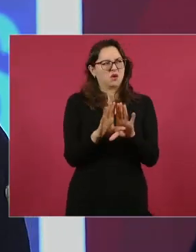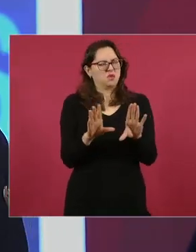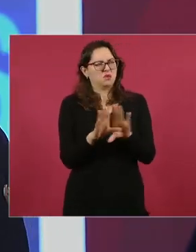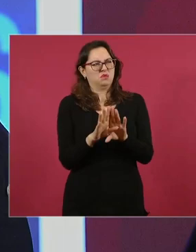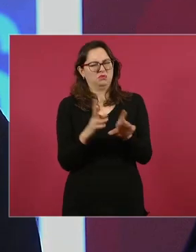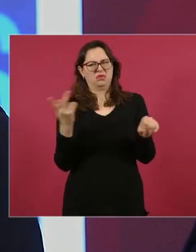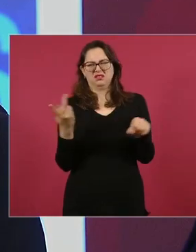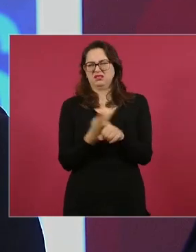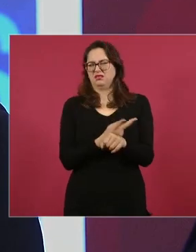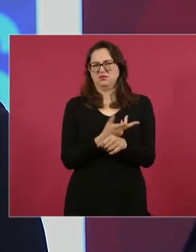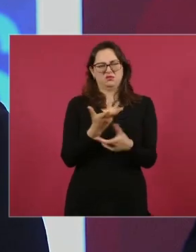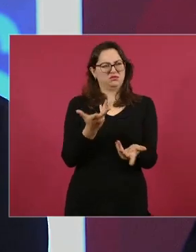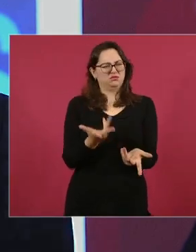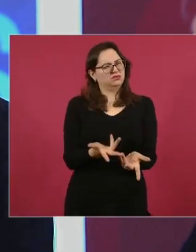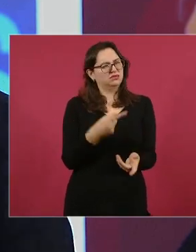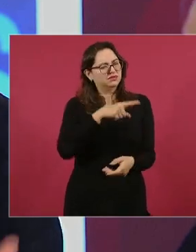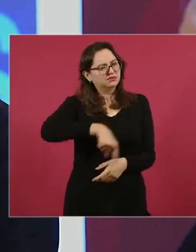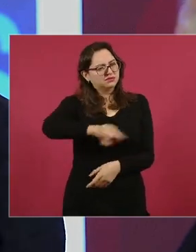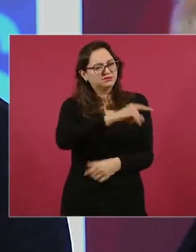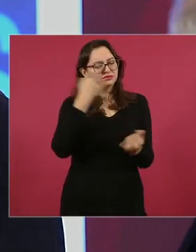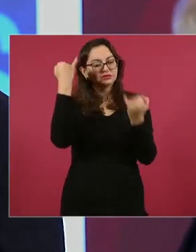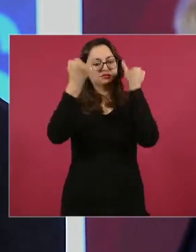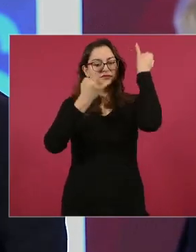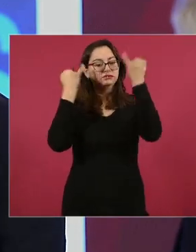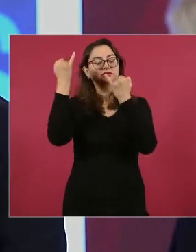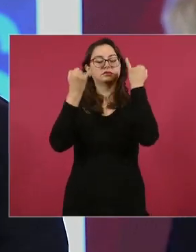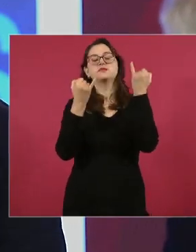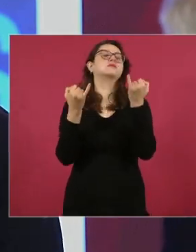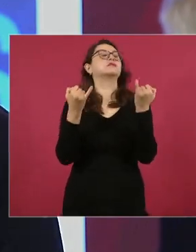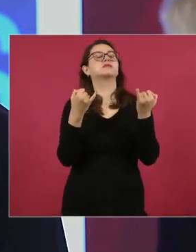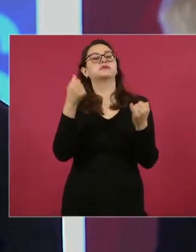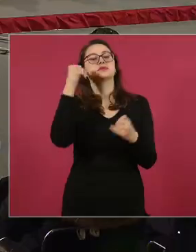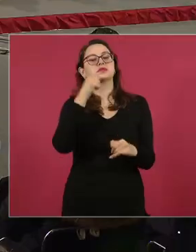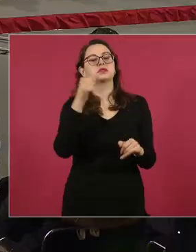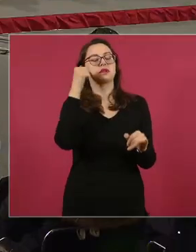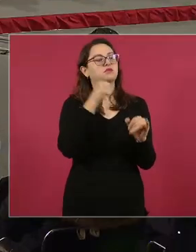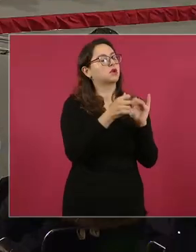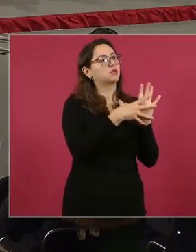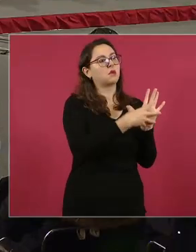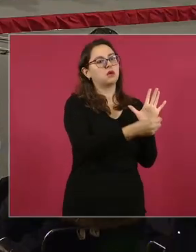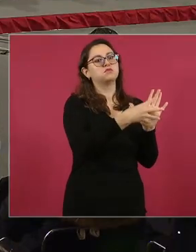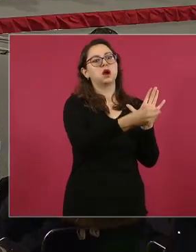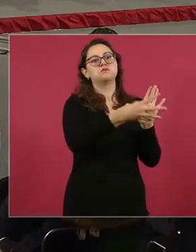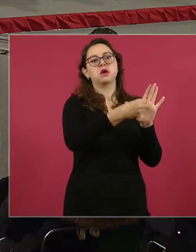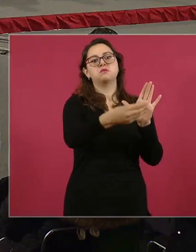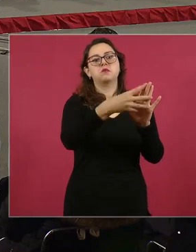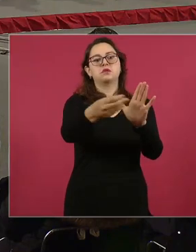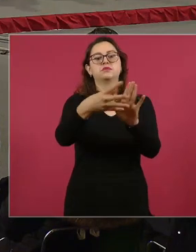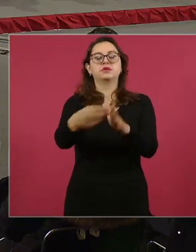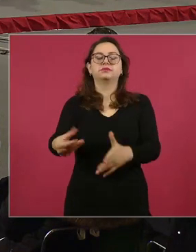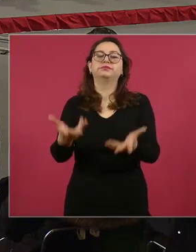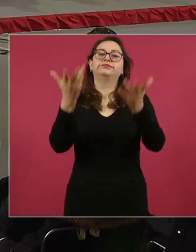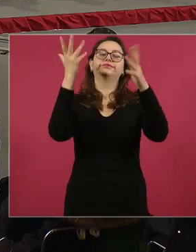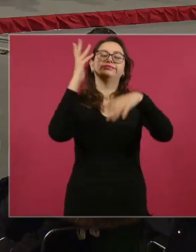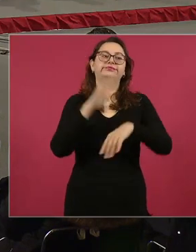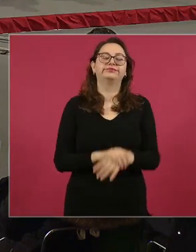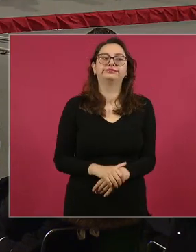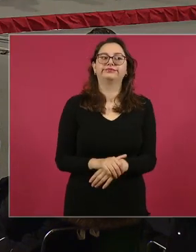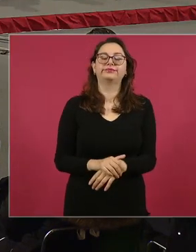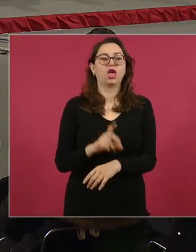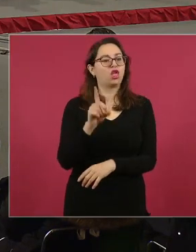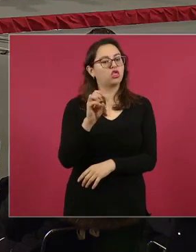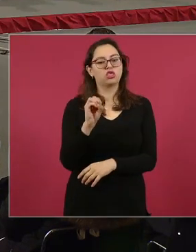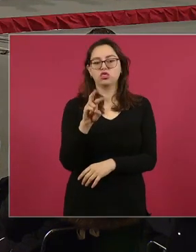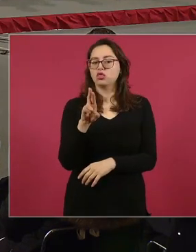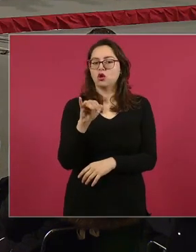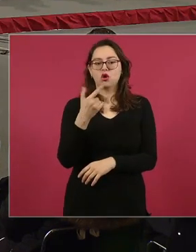de la desinformación y en primera fila, como siempre, se encontró Joaquín López Dóriga.